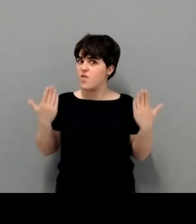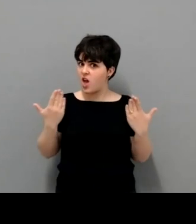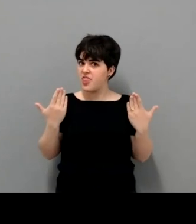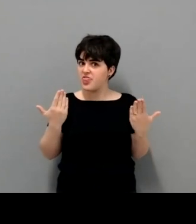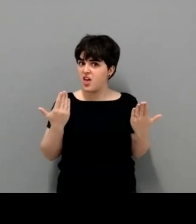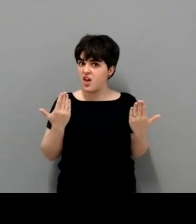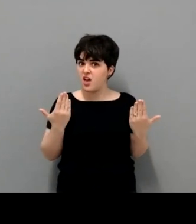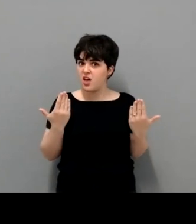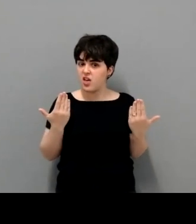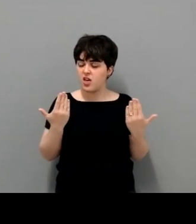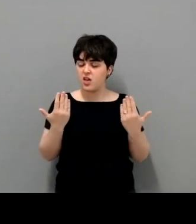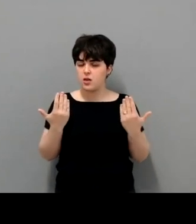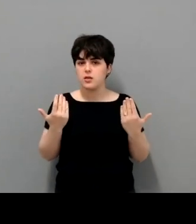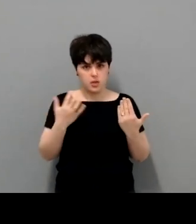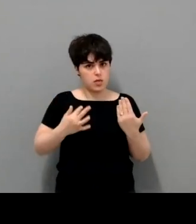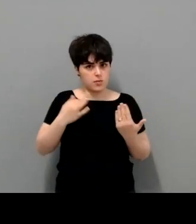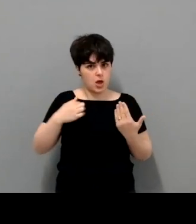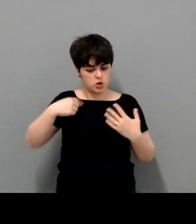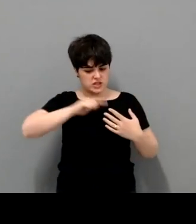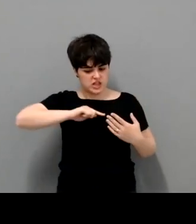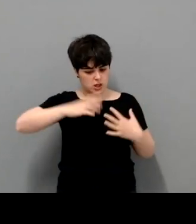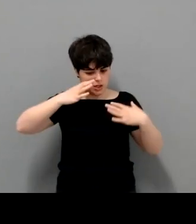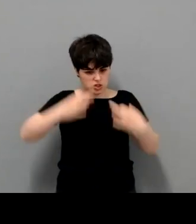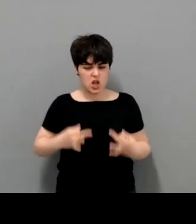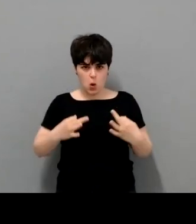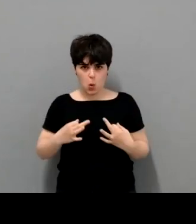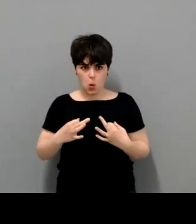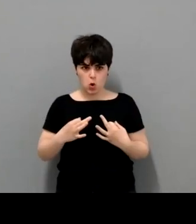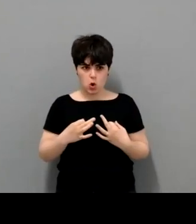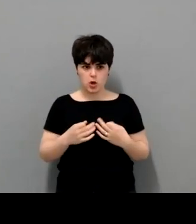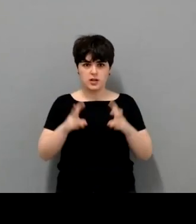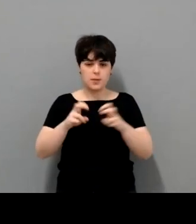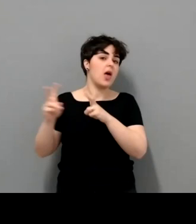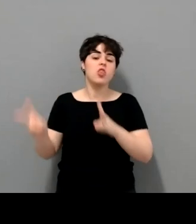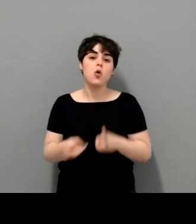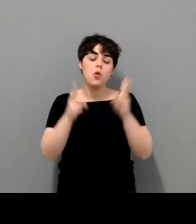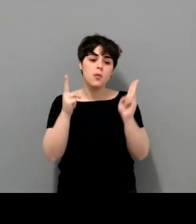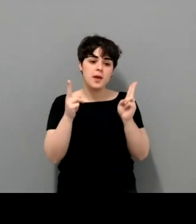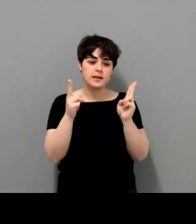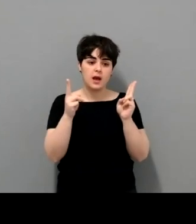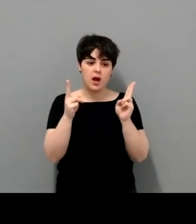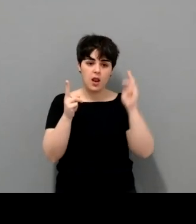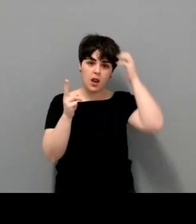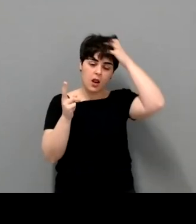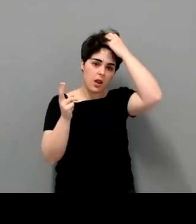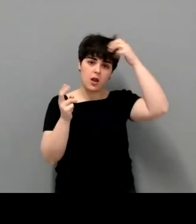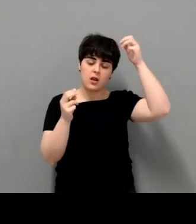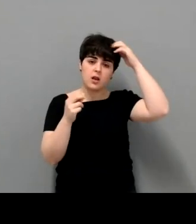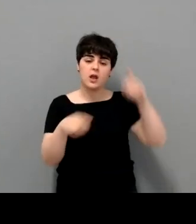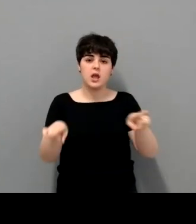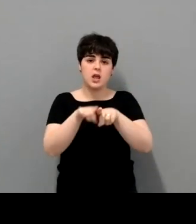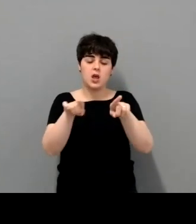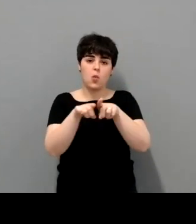confío y estoy seguro de ello, que este documental será una primera